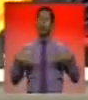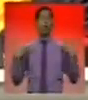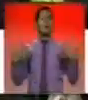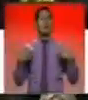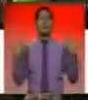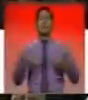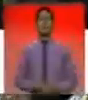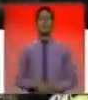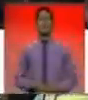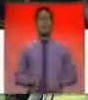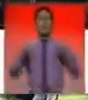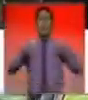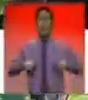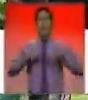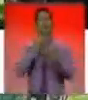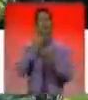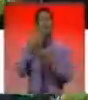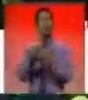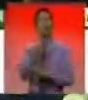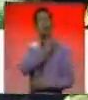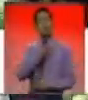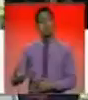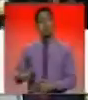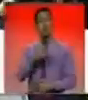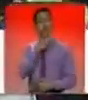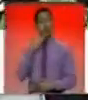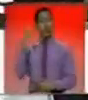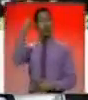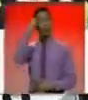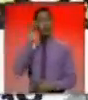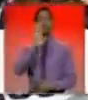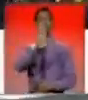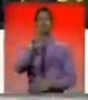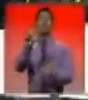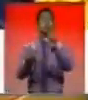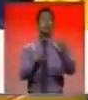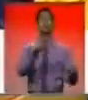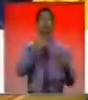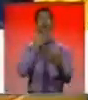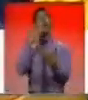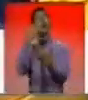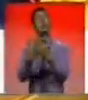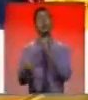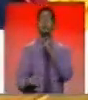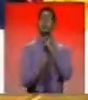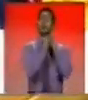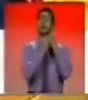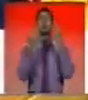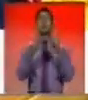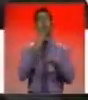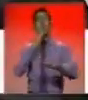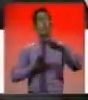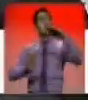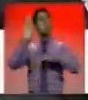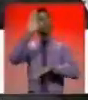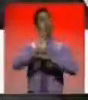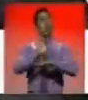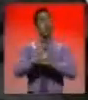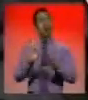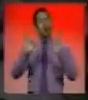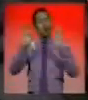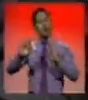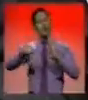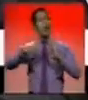Lenín Moreno agradeció a Rafael Correa y a la ciudadanía su respaldo en la campaña y ratificó su compromiso con el país. Voy a